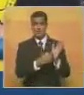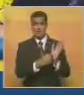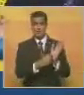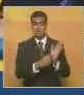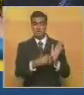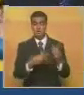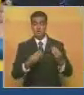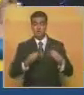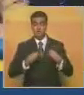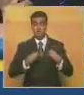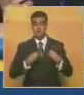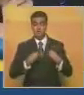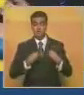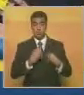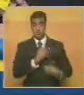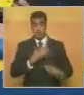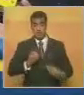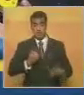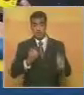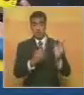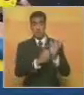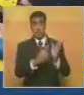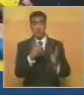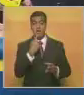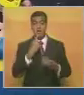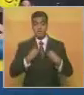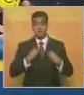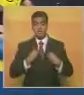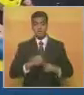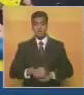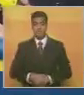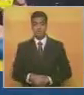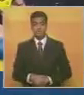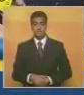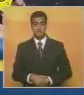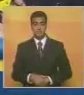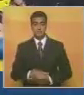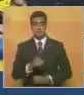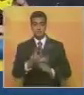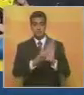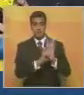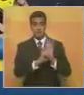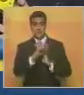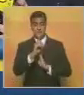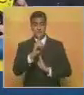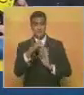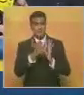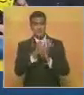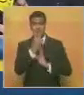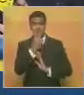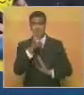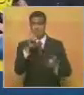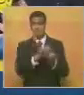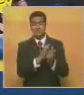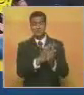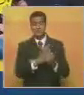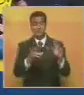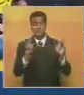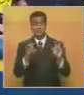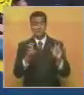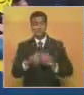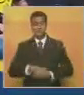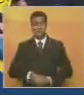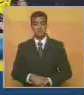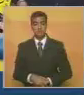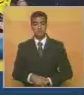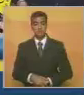pretendemos alquilar una vivienda, porque lamentablemente bajo el esquema que está planteada esta ley, pues simplemente va a eliminar lo que es el tema de alquileres